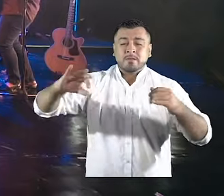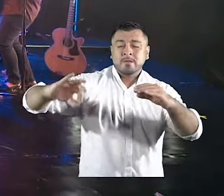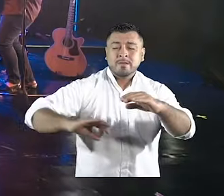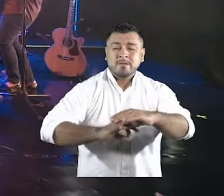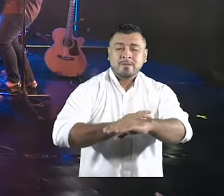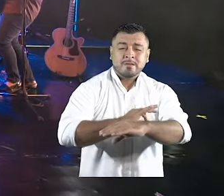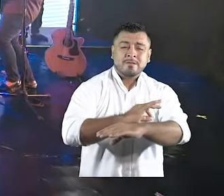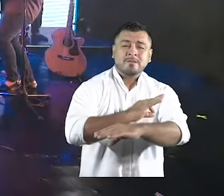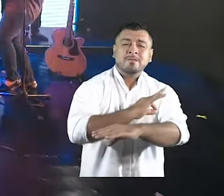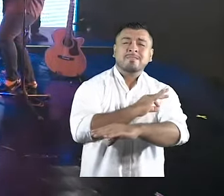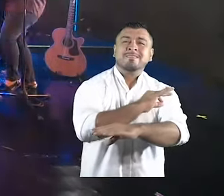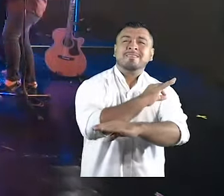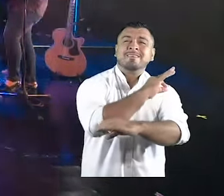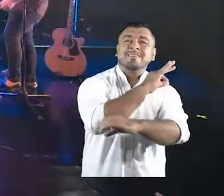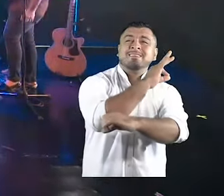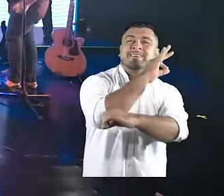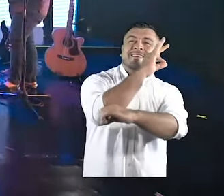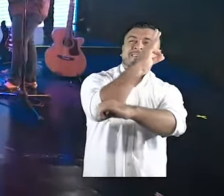Rompe el silencio